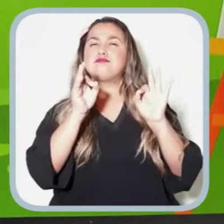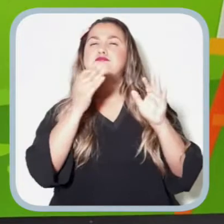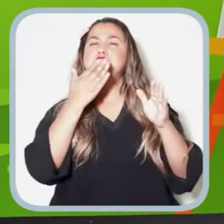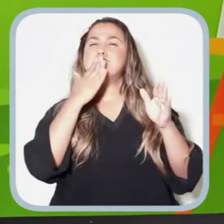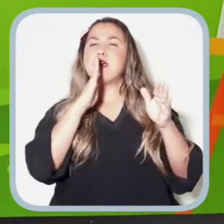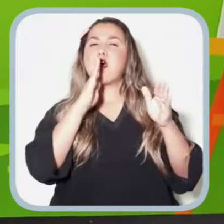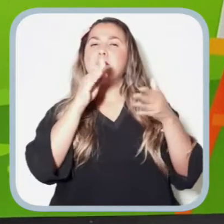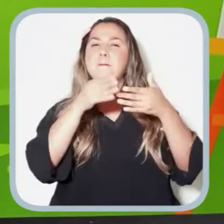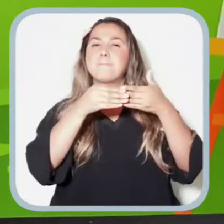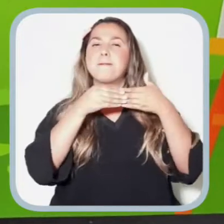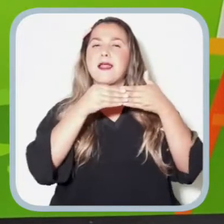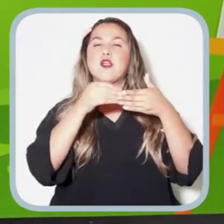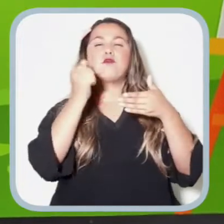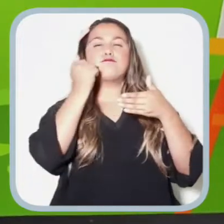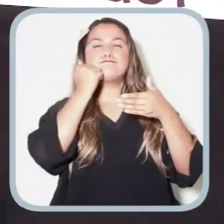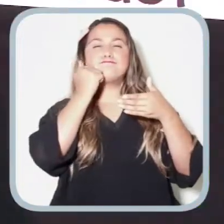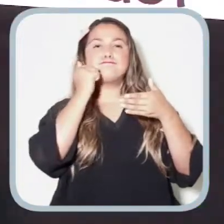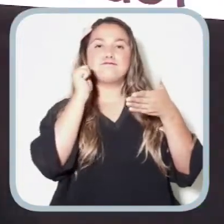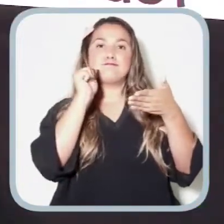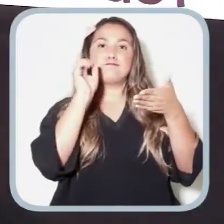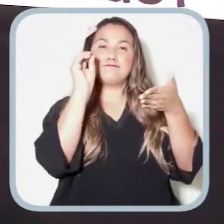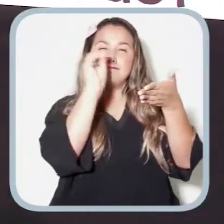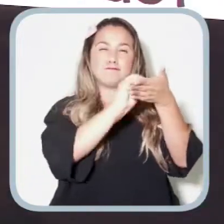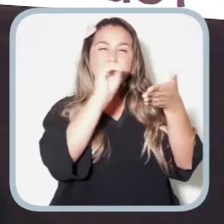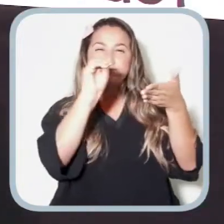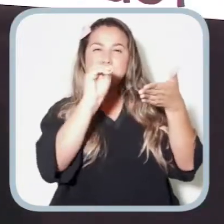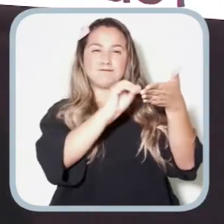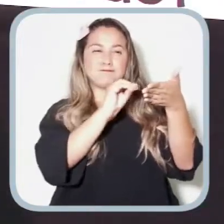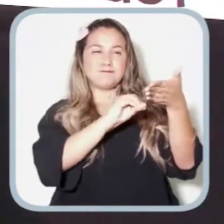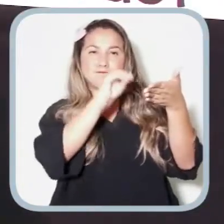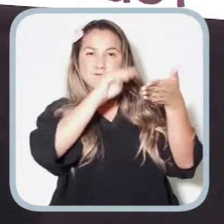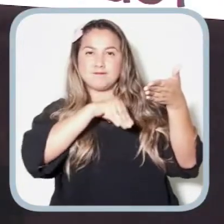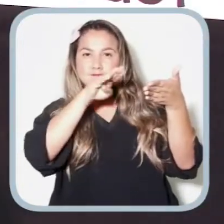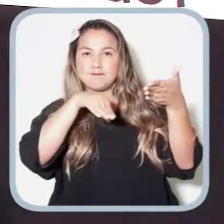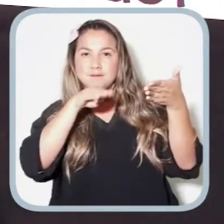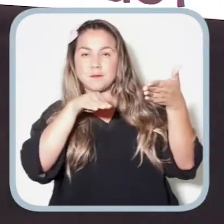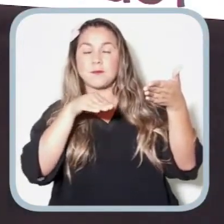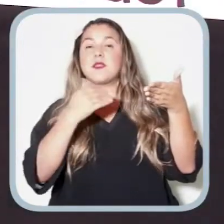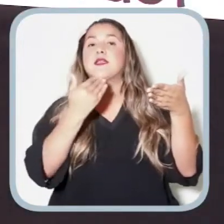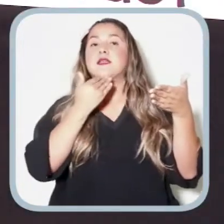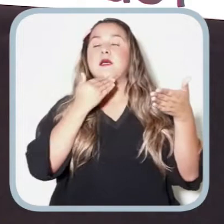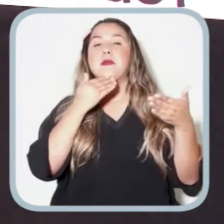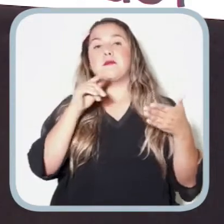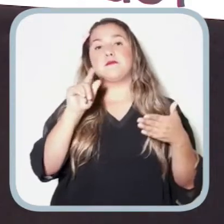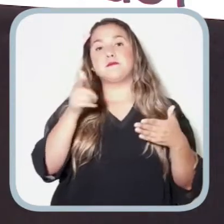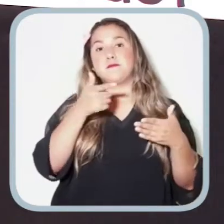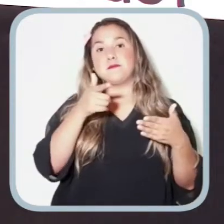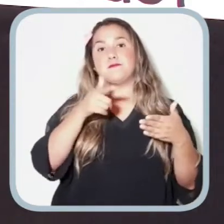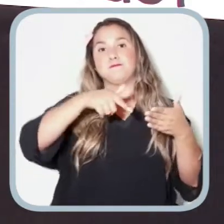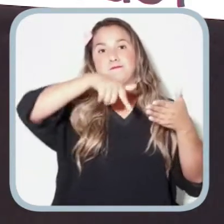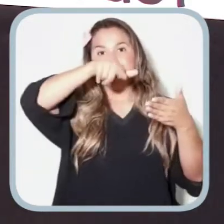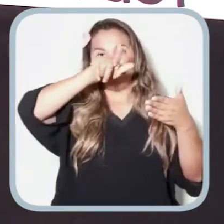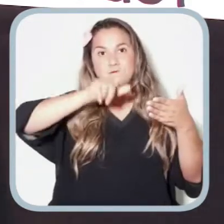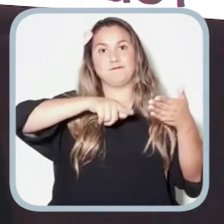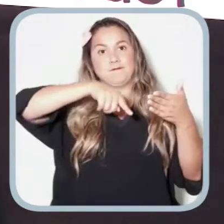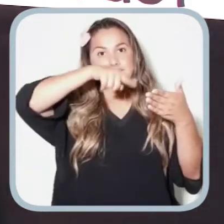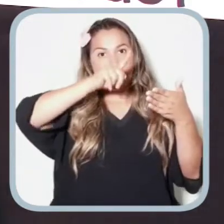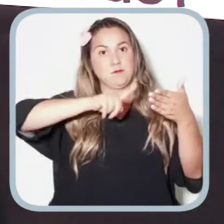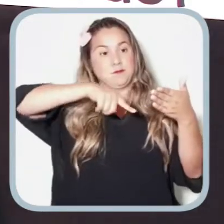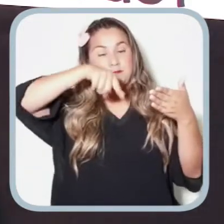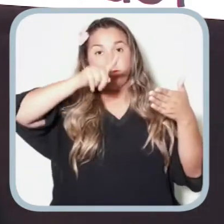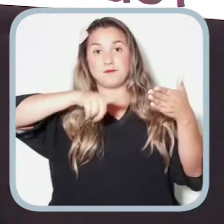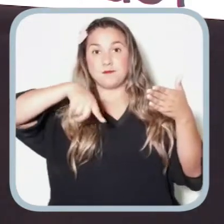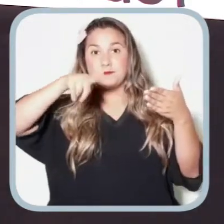el plástico también vamos a utilizar pinceles ya